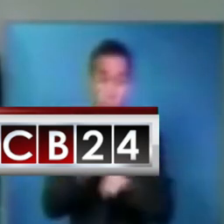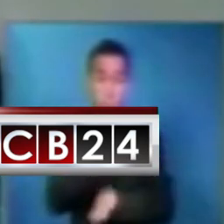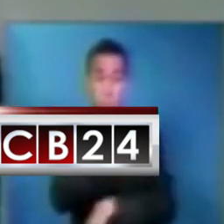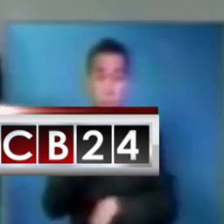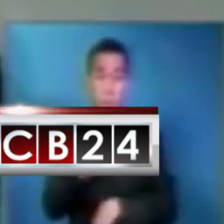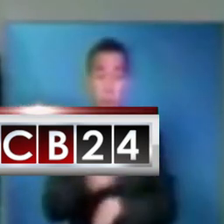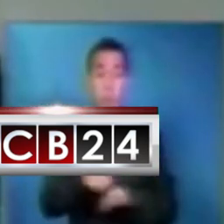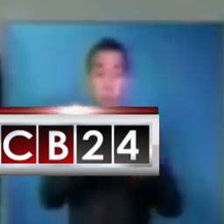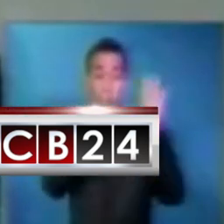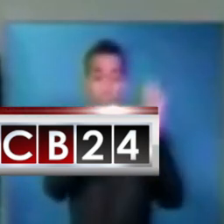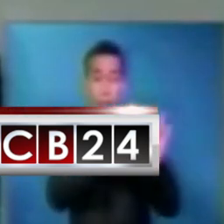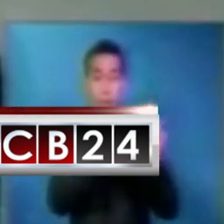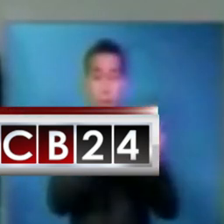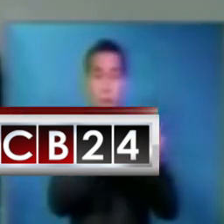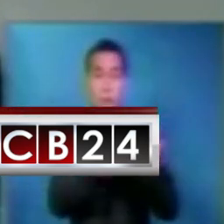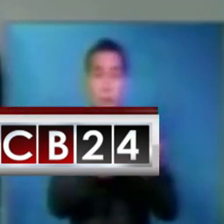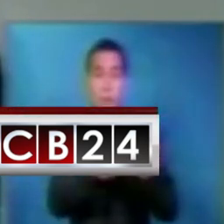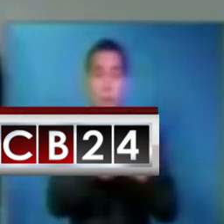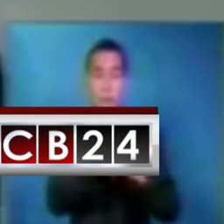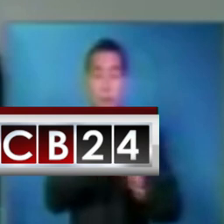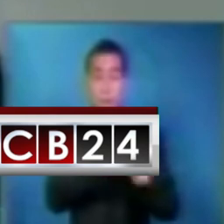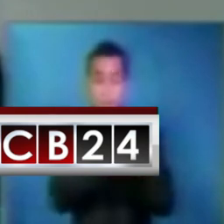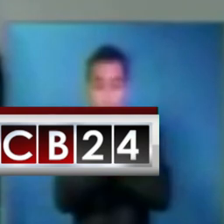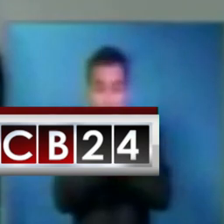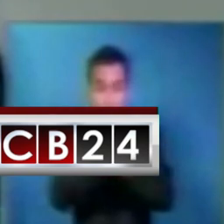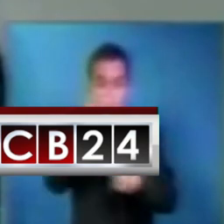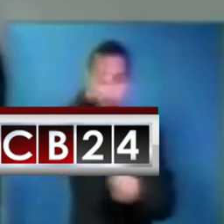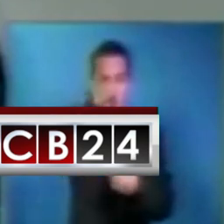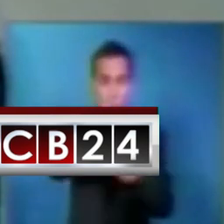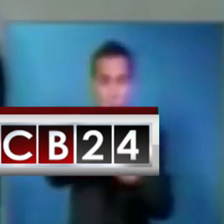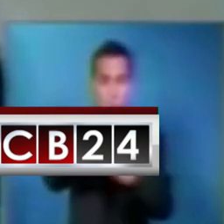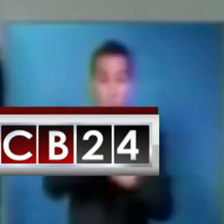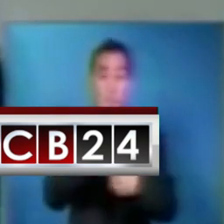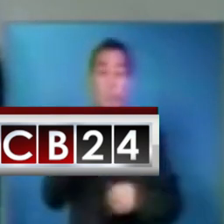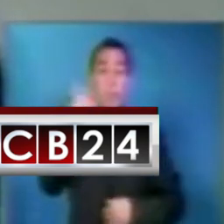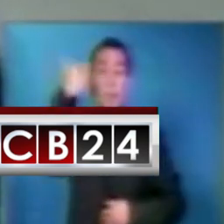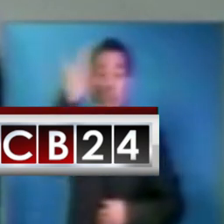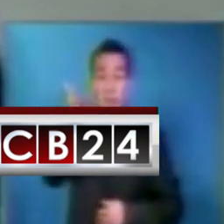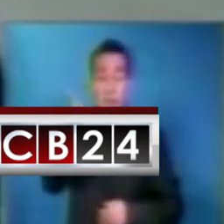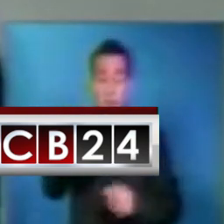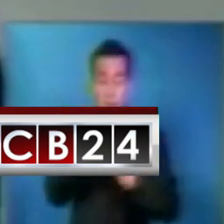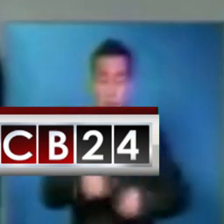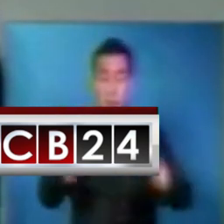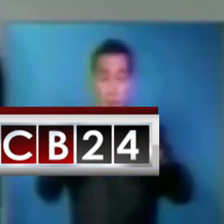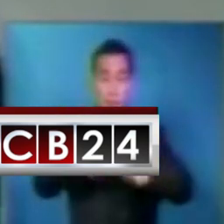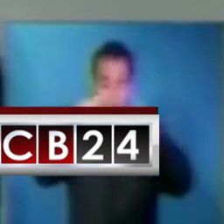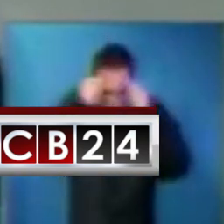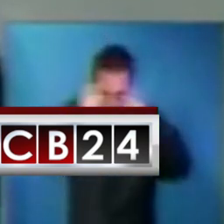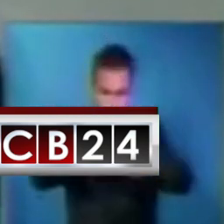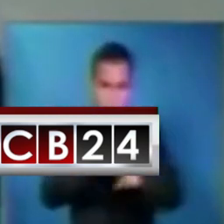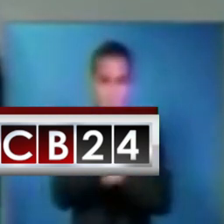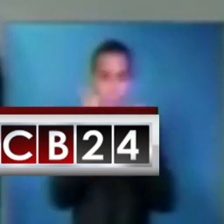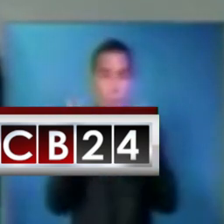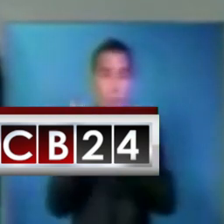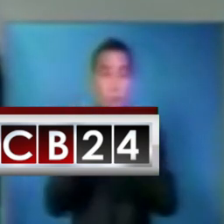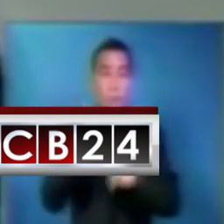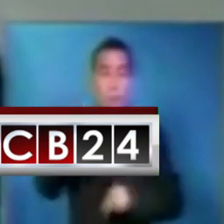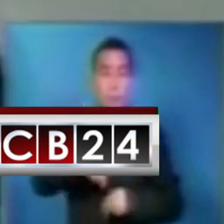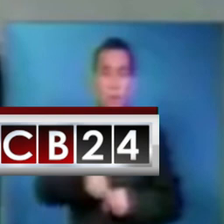después de la firma de los acuerdos de paz para enfrentar este nuevo reto el tribunal supremo electoral